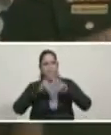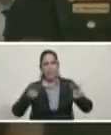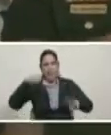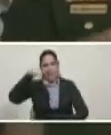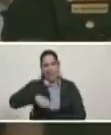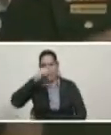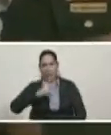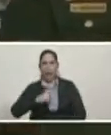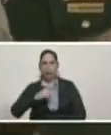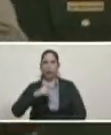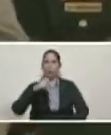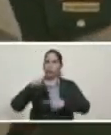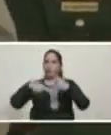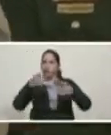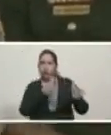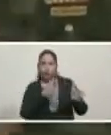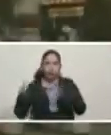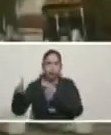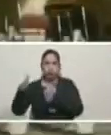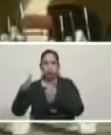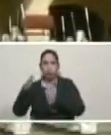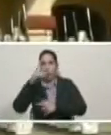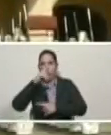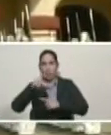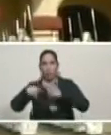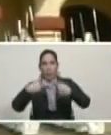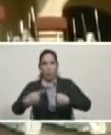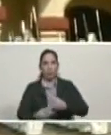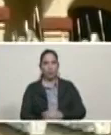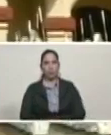los años que están por venir.